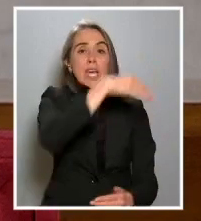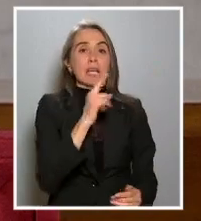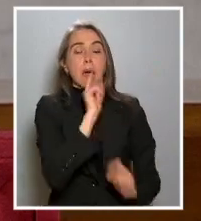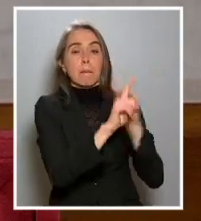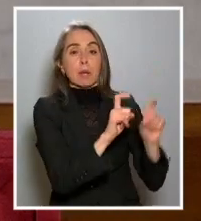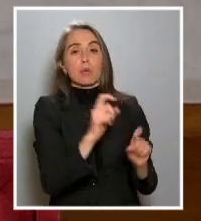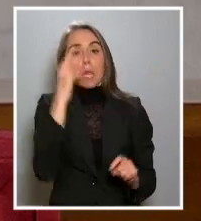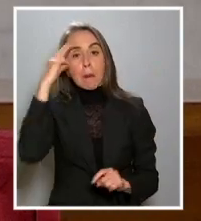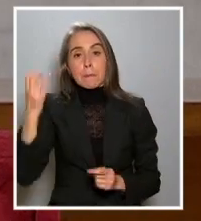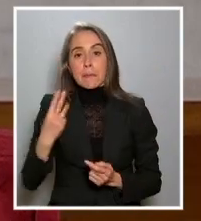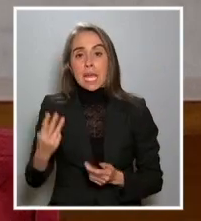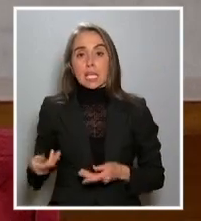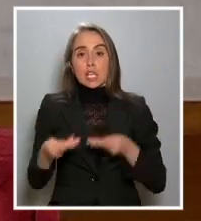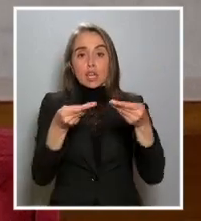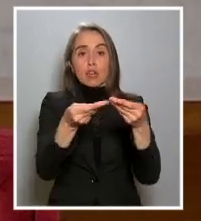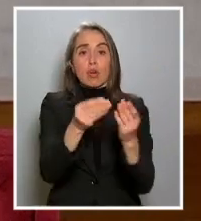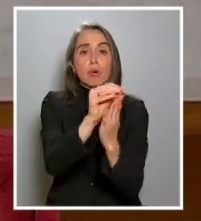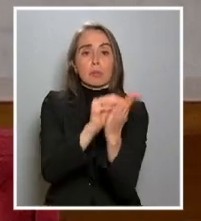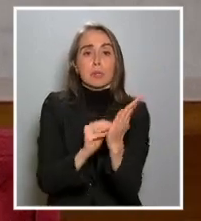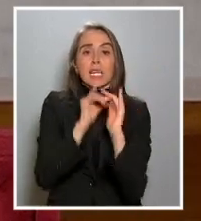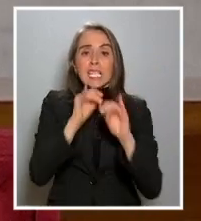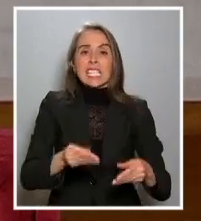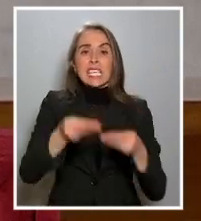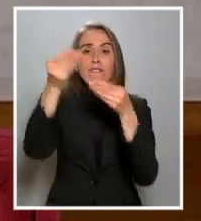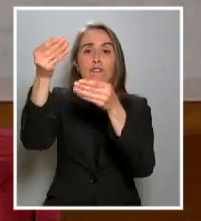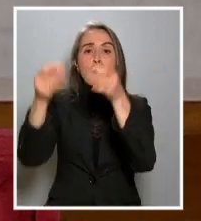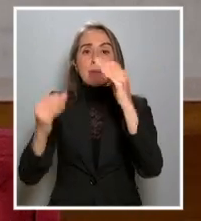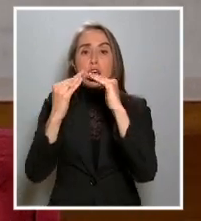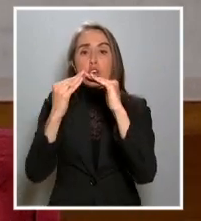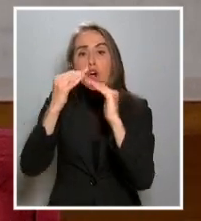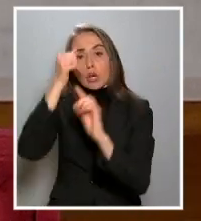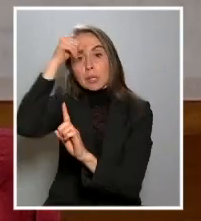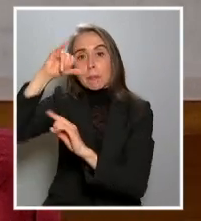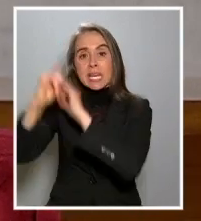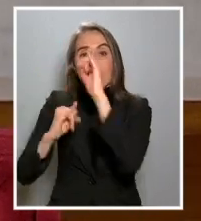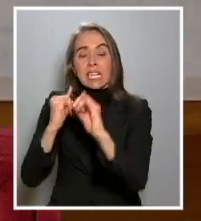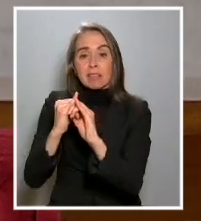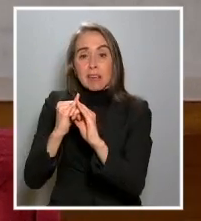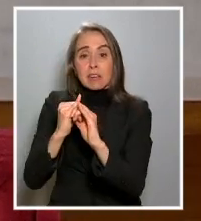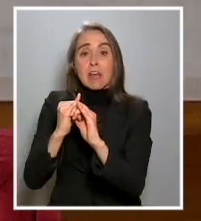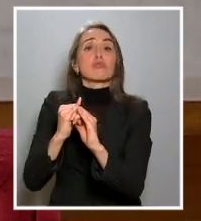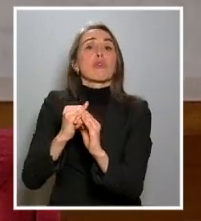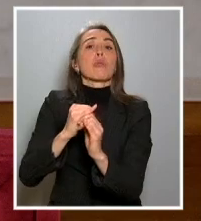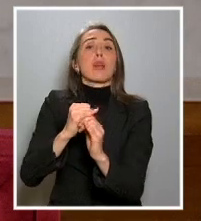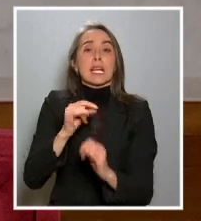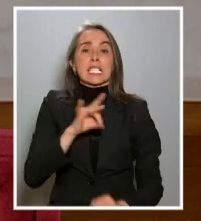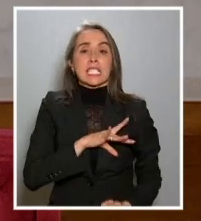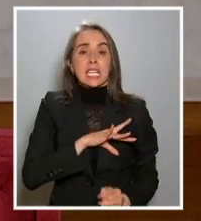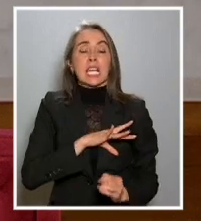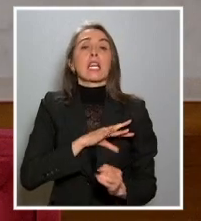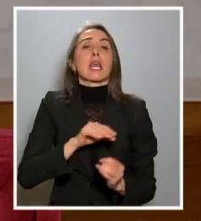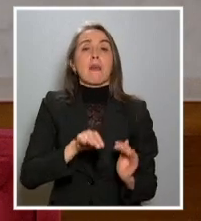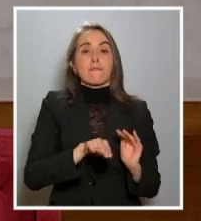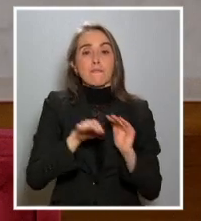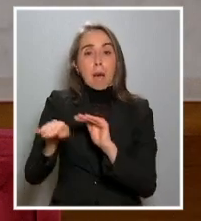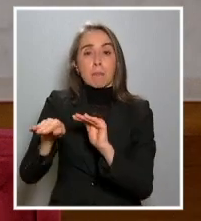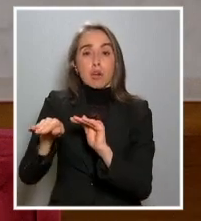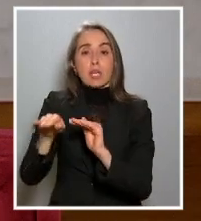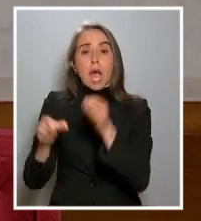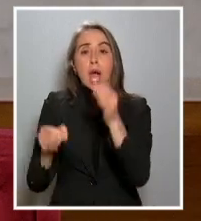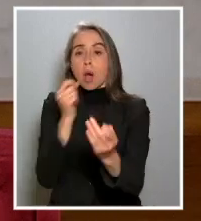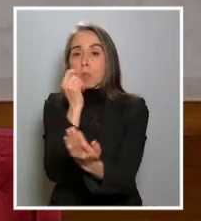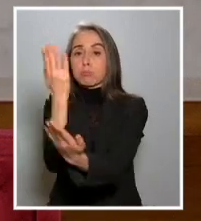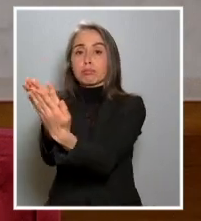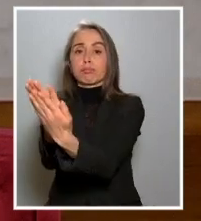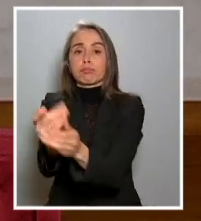junto a México una remisión de la situación en Palestina ante la Corte Penal Internacional, he decidido que Chile será parte y respaldará el caso que